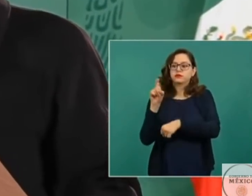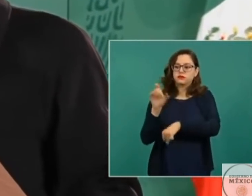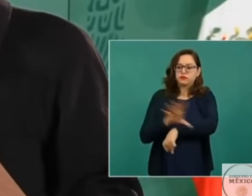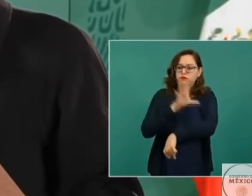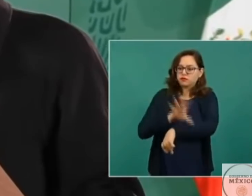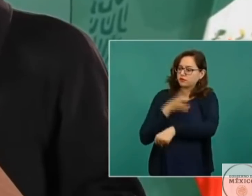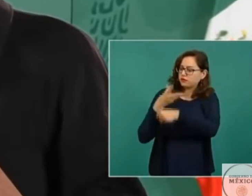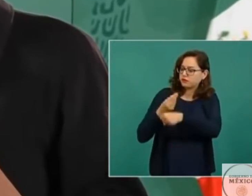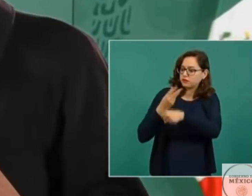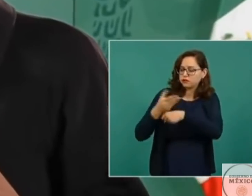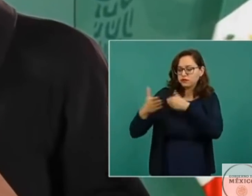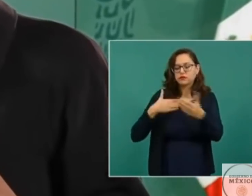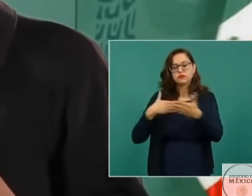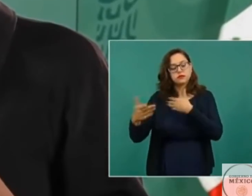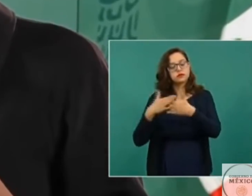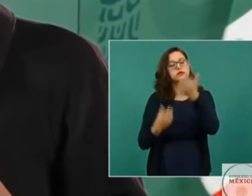También